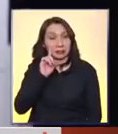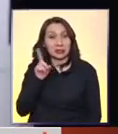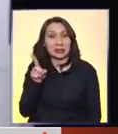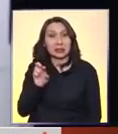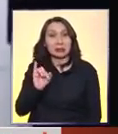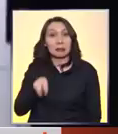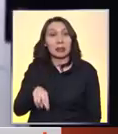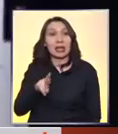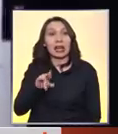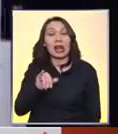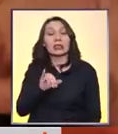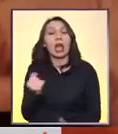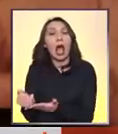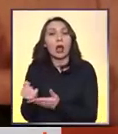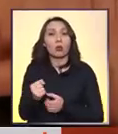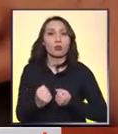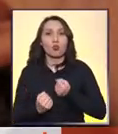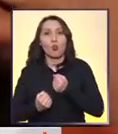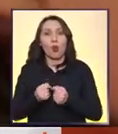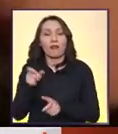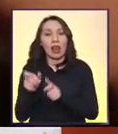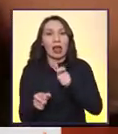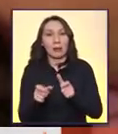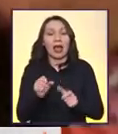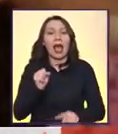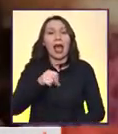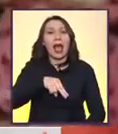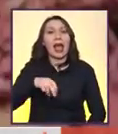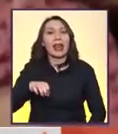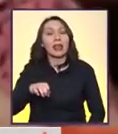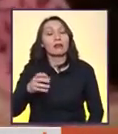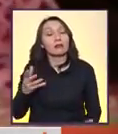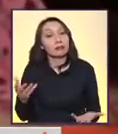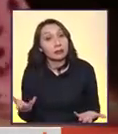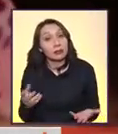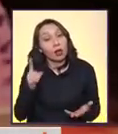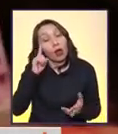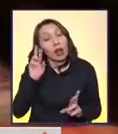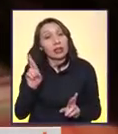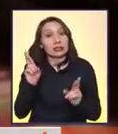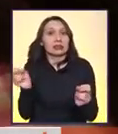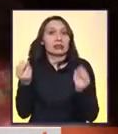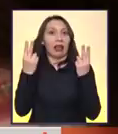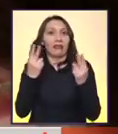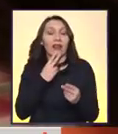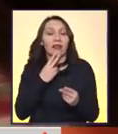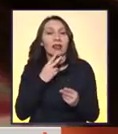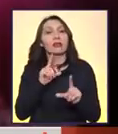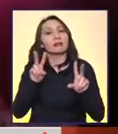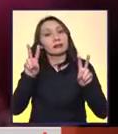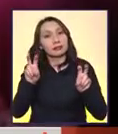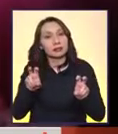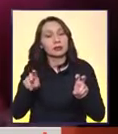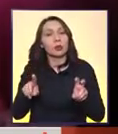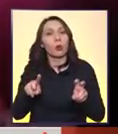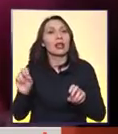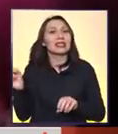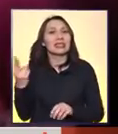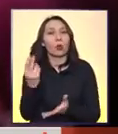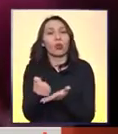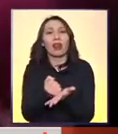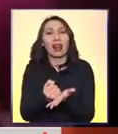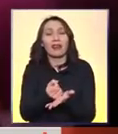devolver algo de movilidad a las personas con AMI, una esperanza para salvar vidas que ostenta el título de ser el segundo